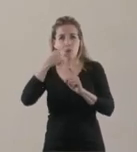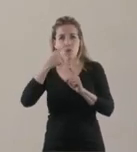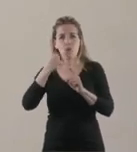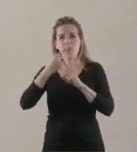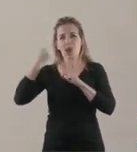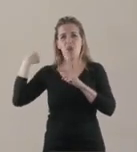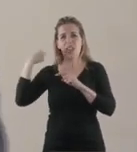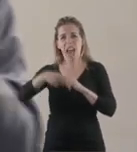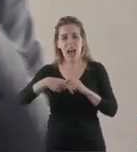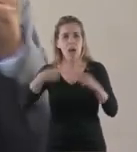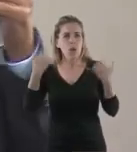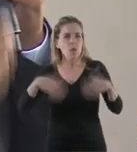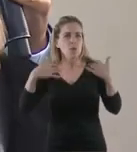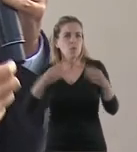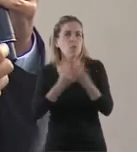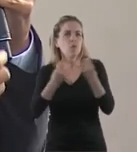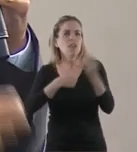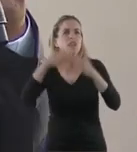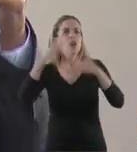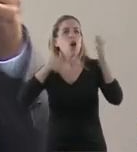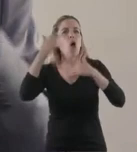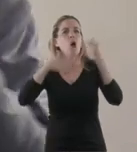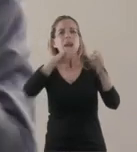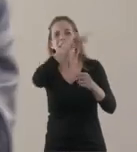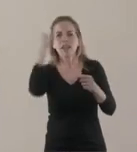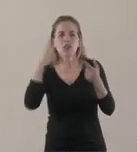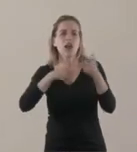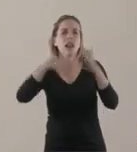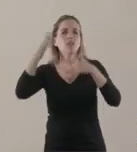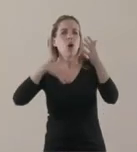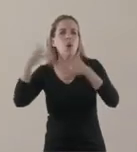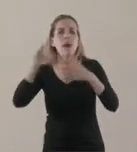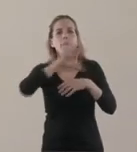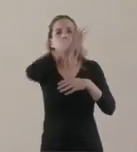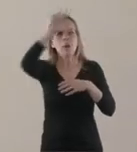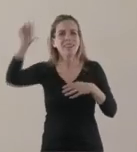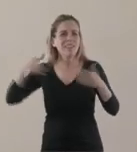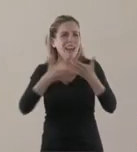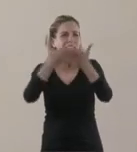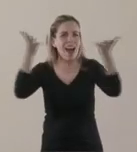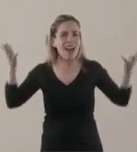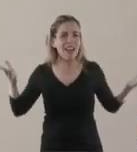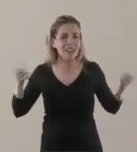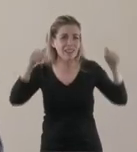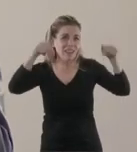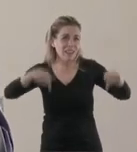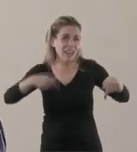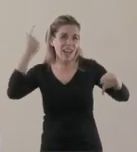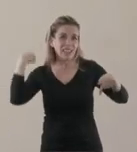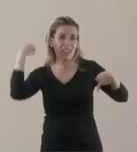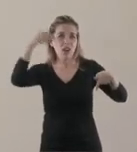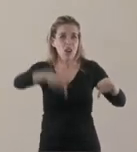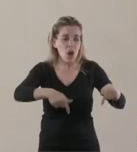cientos de obras nacionales y provinciales que se pudieron poner en marcha